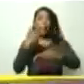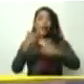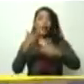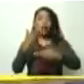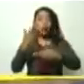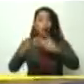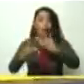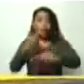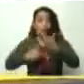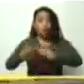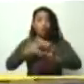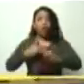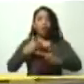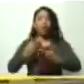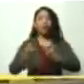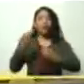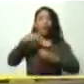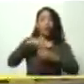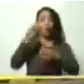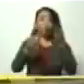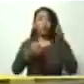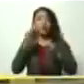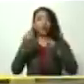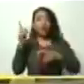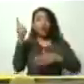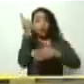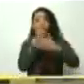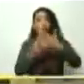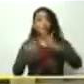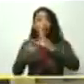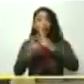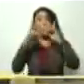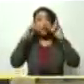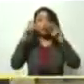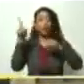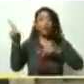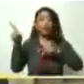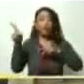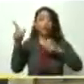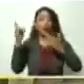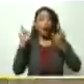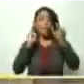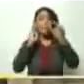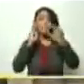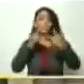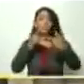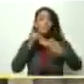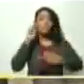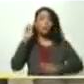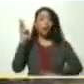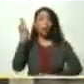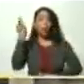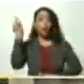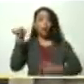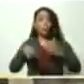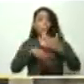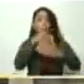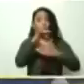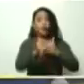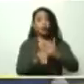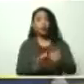que son quienes han diseñado con sus técnicos y han acordado en efecto con los técnicos de la plataforma unitaria todos estos proyectos